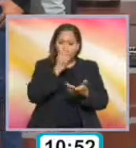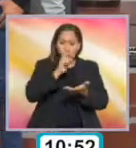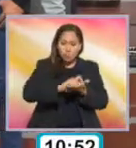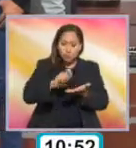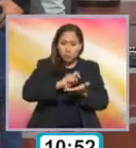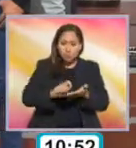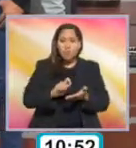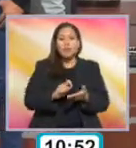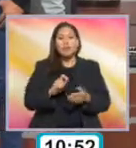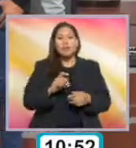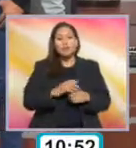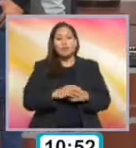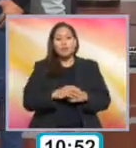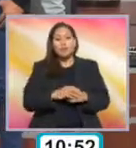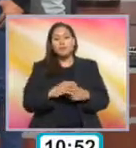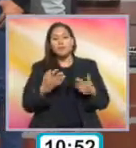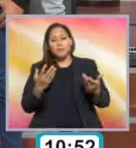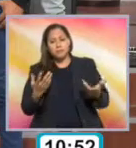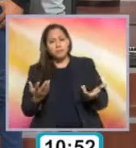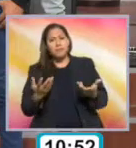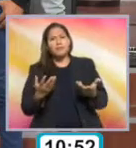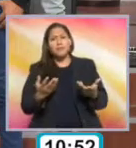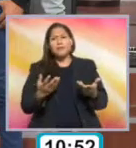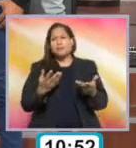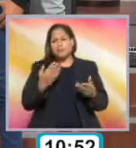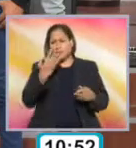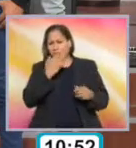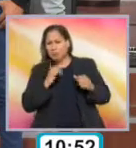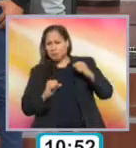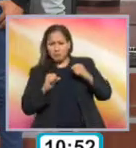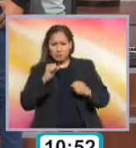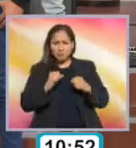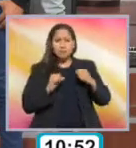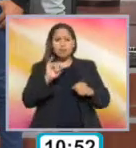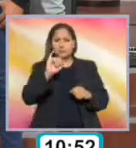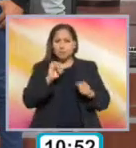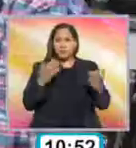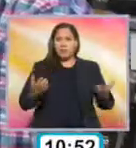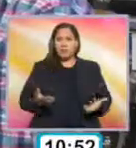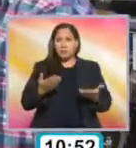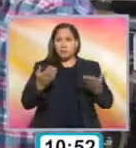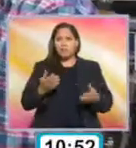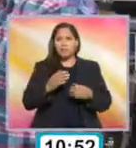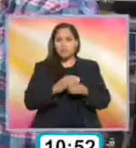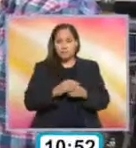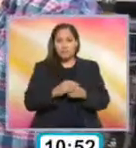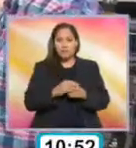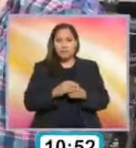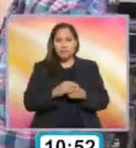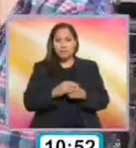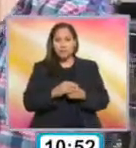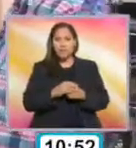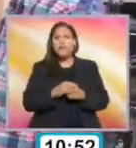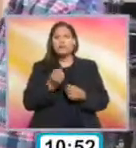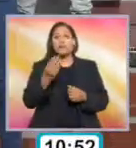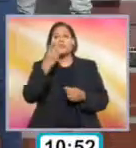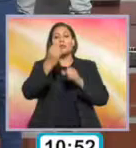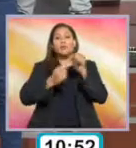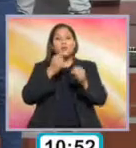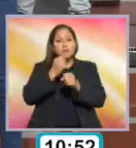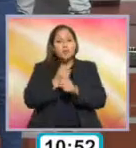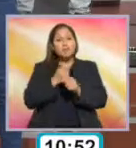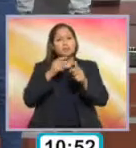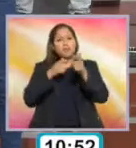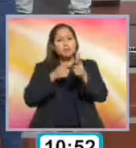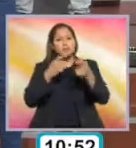sobre todo, pues, te ponen sabrosón, ¿no? Claro, bailar, ¿no? Mueve el bote un poco. Así es. Oye, ¿cuántos años tienes tú de